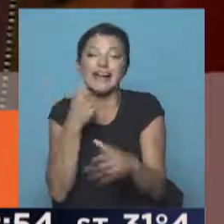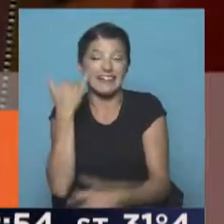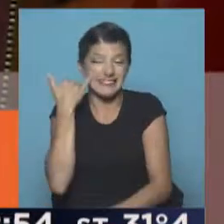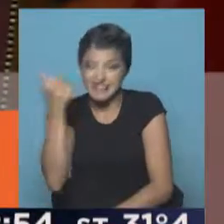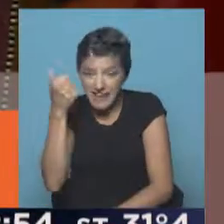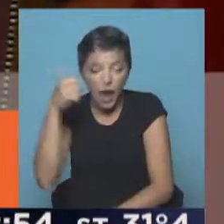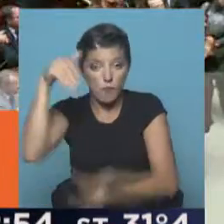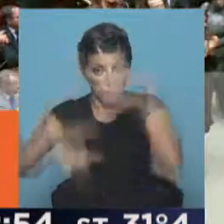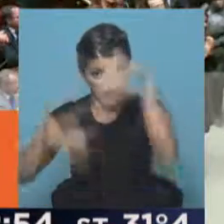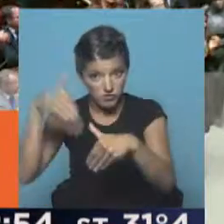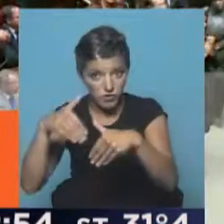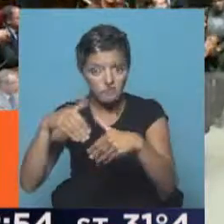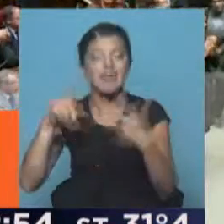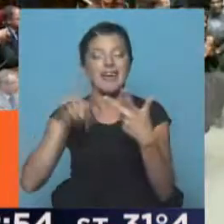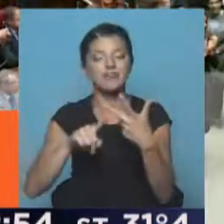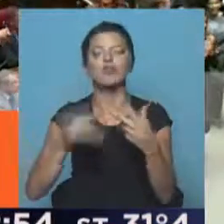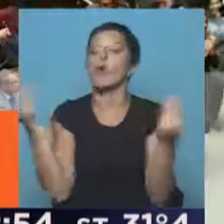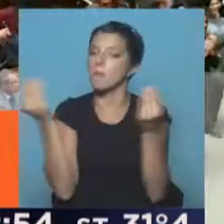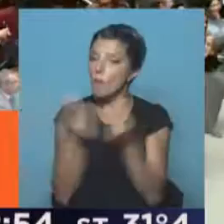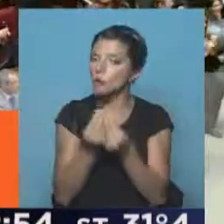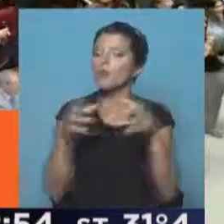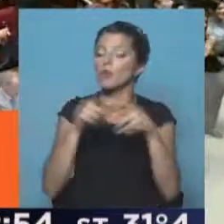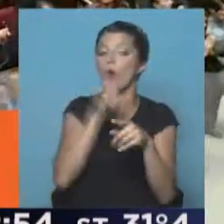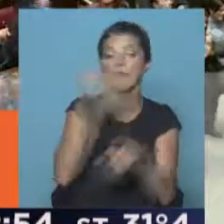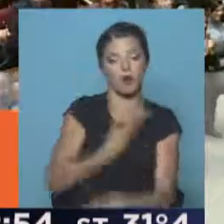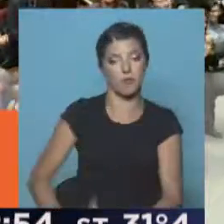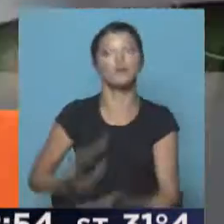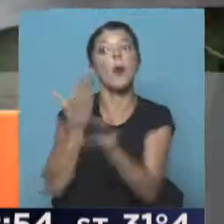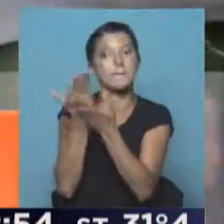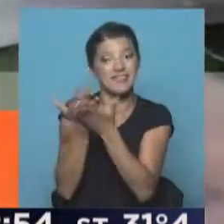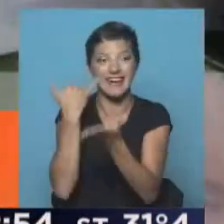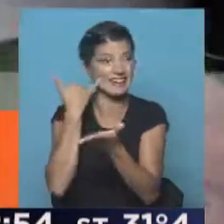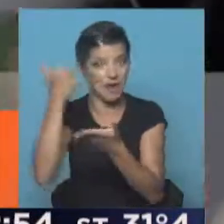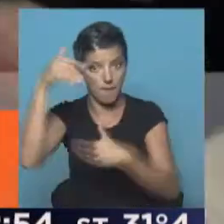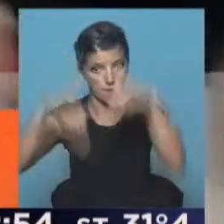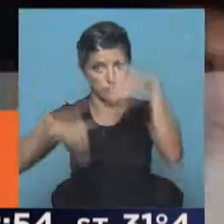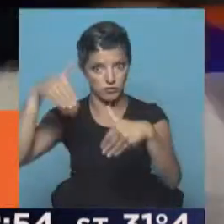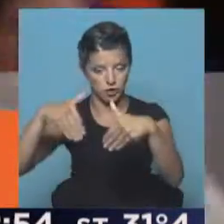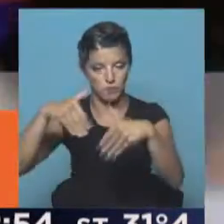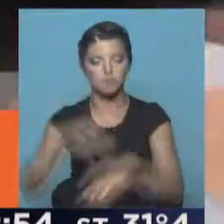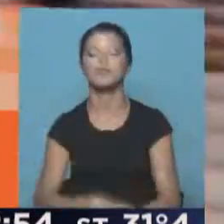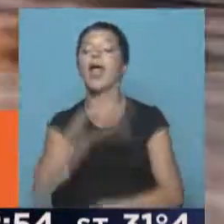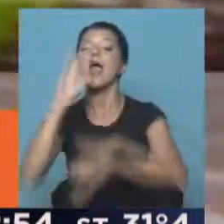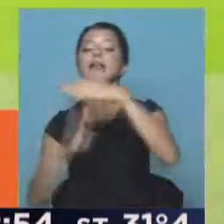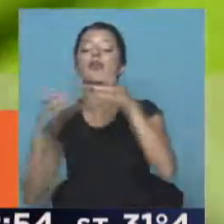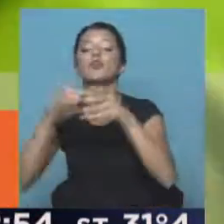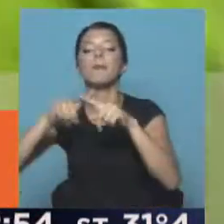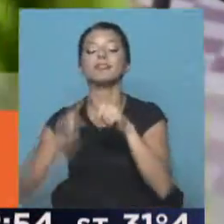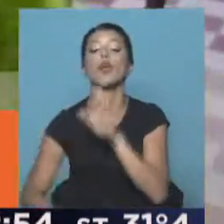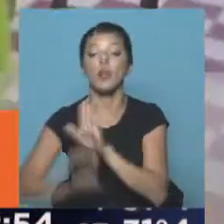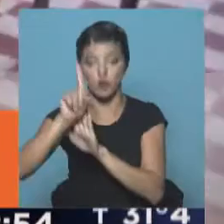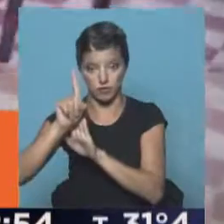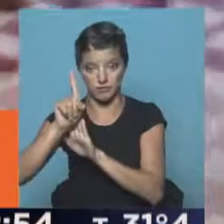a elecciones, es la demanda de buena parte de la oposición. El líder de la Liga del Norte, Matteo